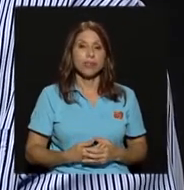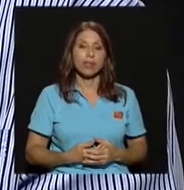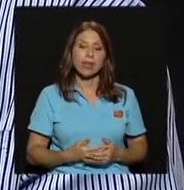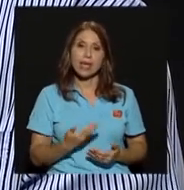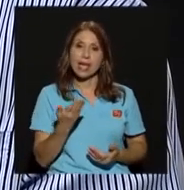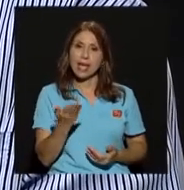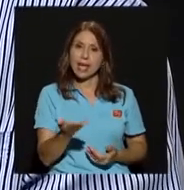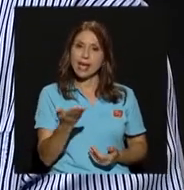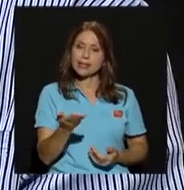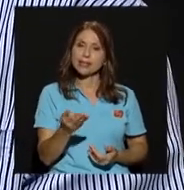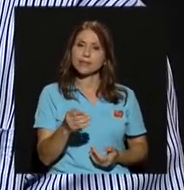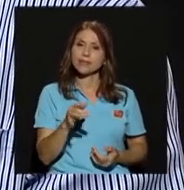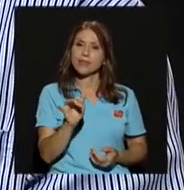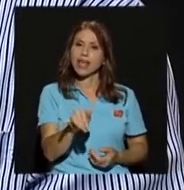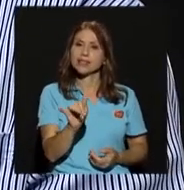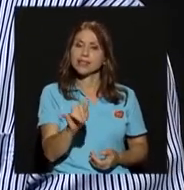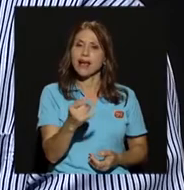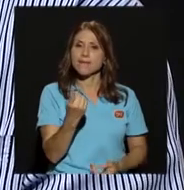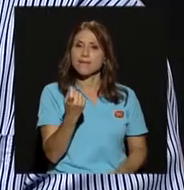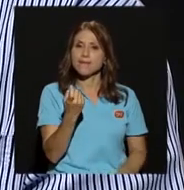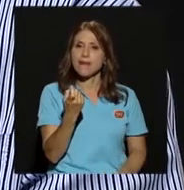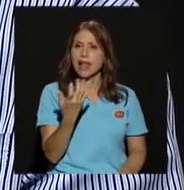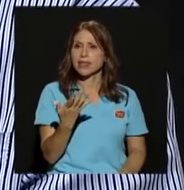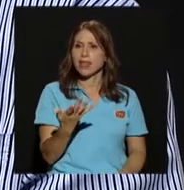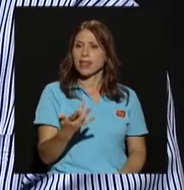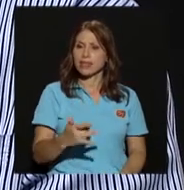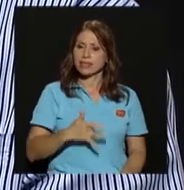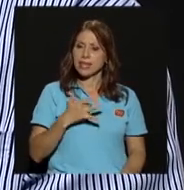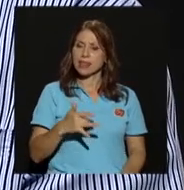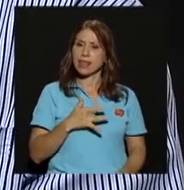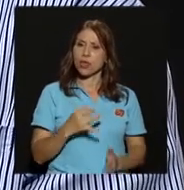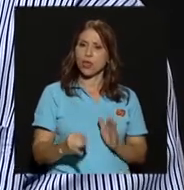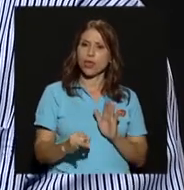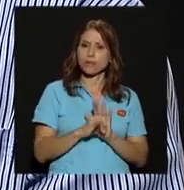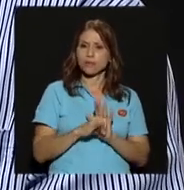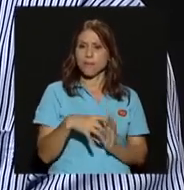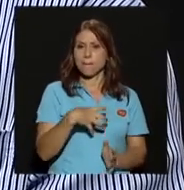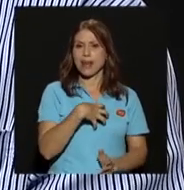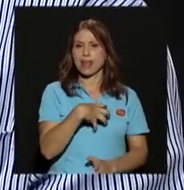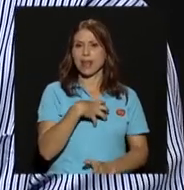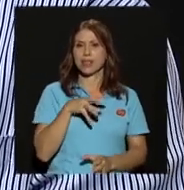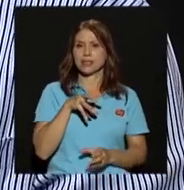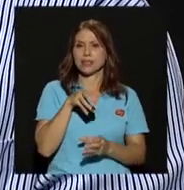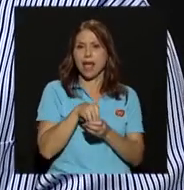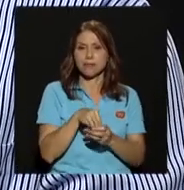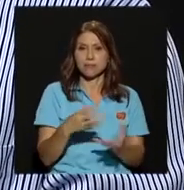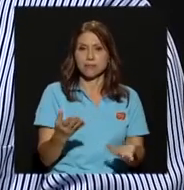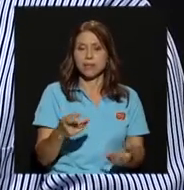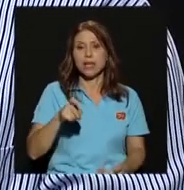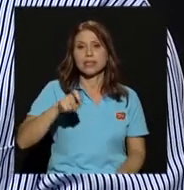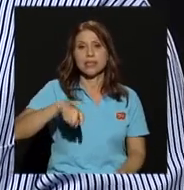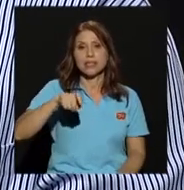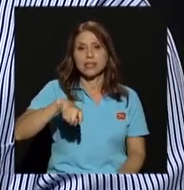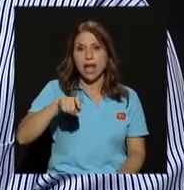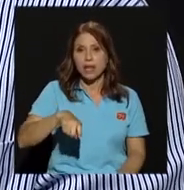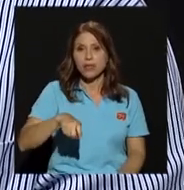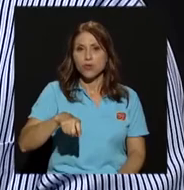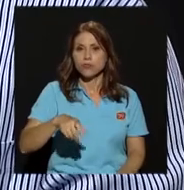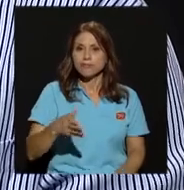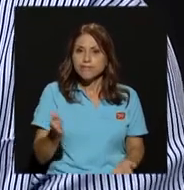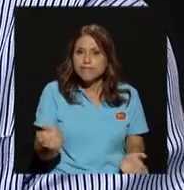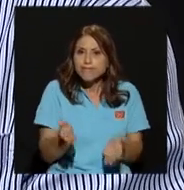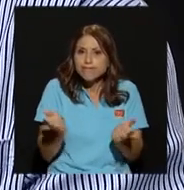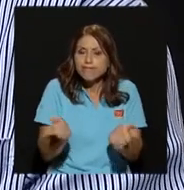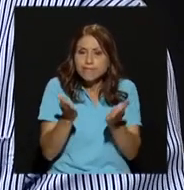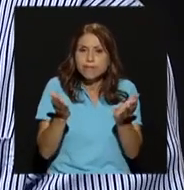esa falta de sentido de pertenencia que es necesario incrementar, que es